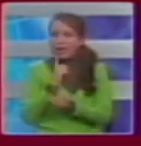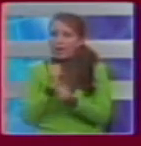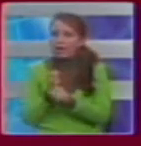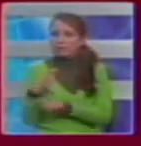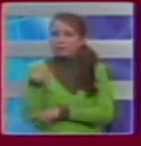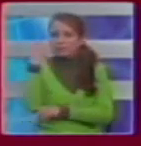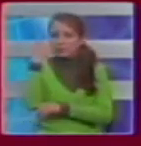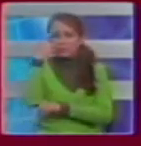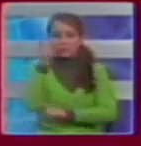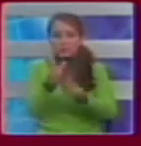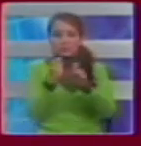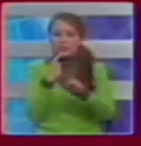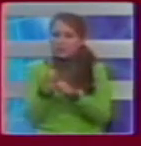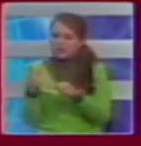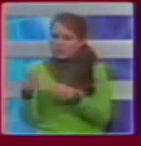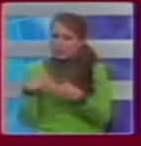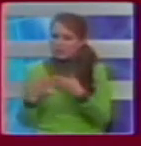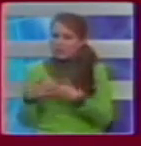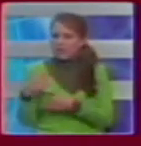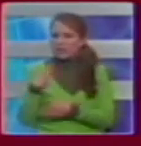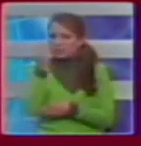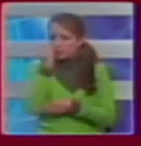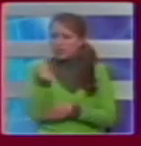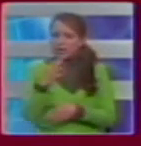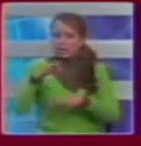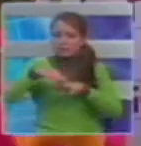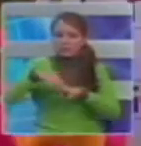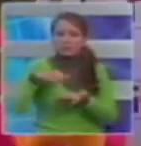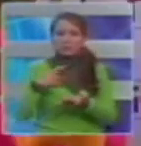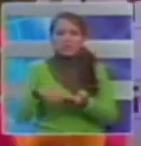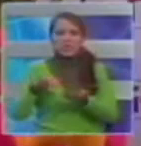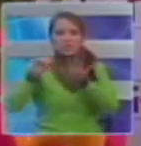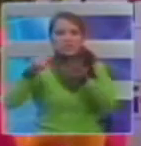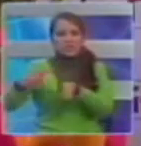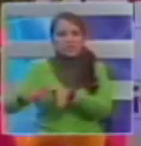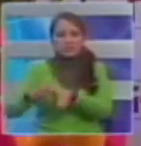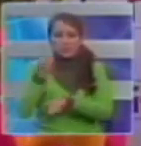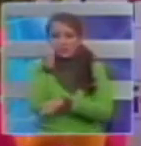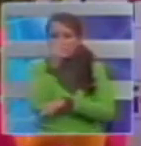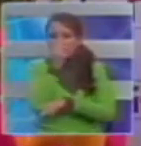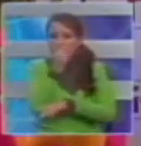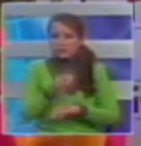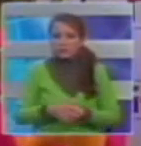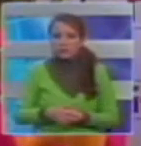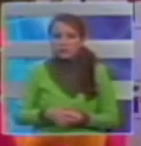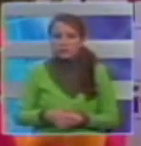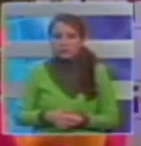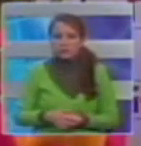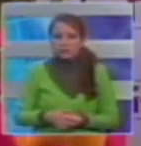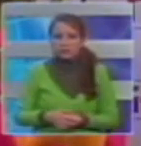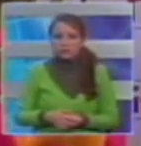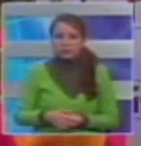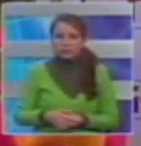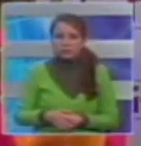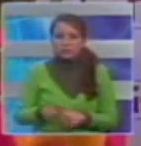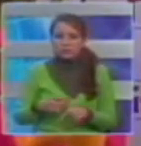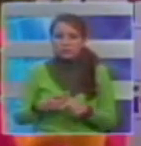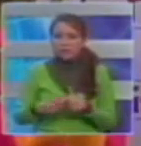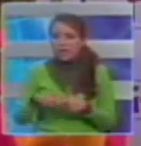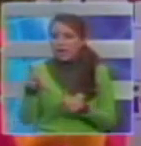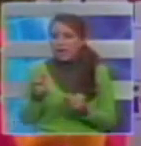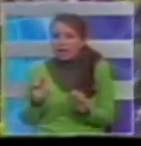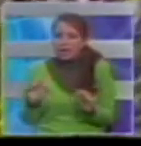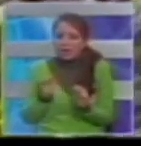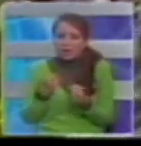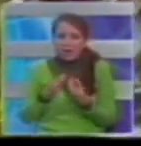las personas empiezan a decir, no, esta planta yo ya la tengo, estoy cultivando, me dura 6 meses la flor. Entonces ese miedo